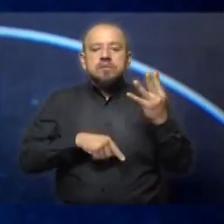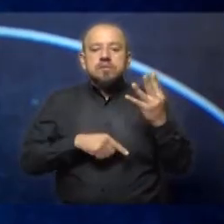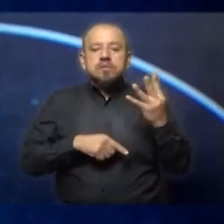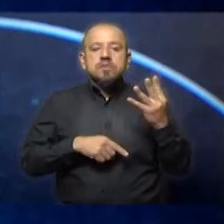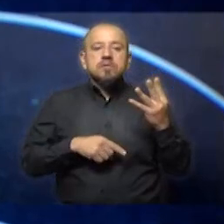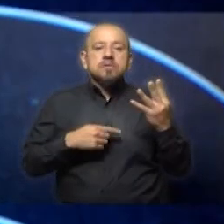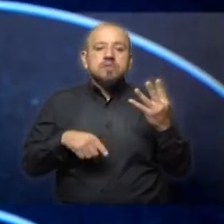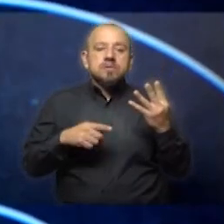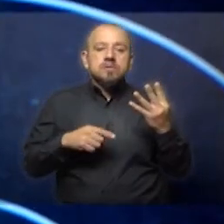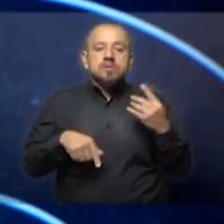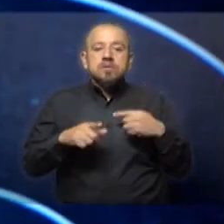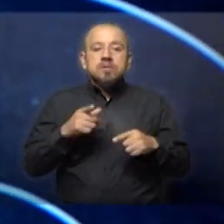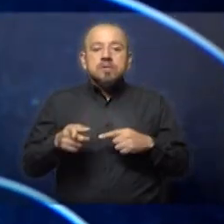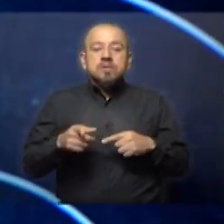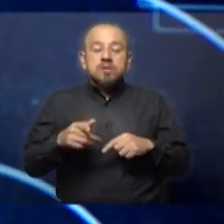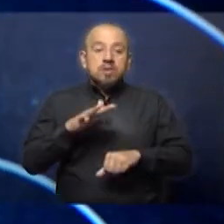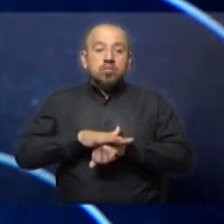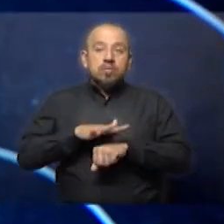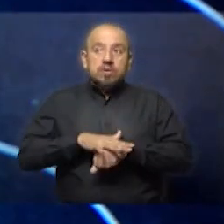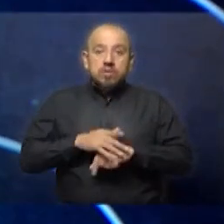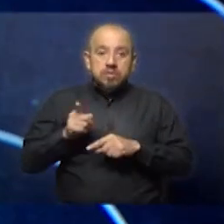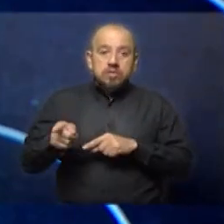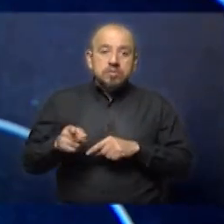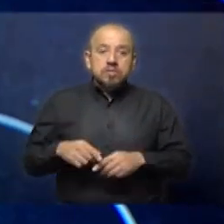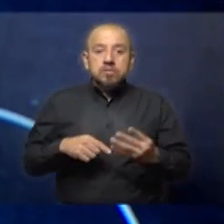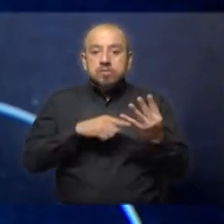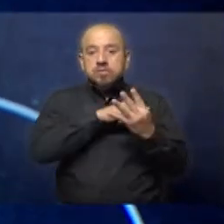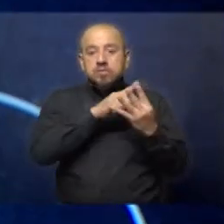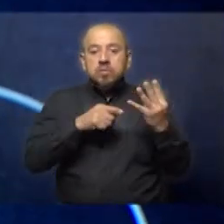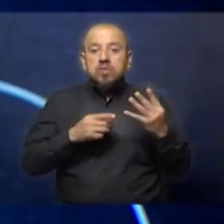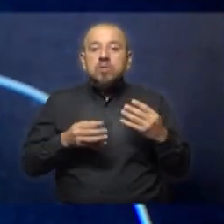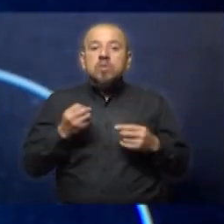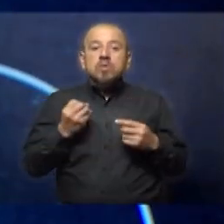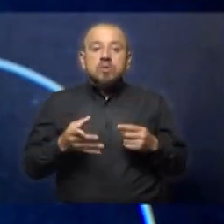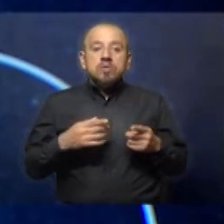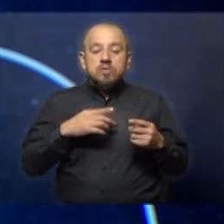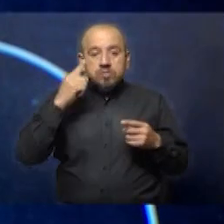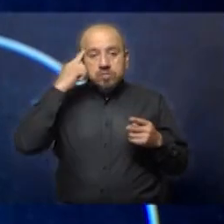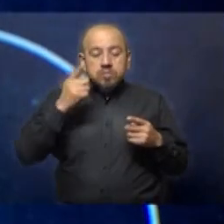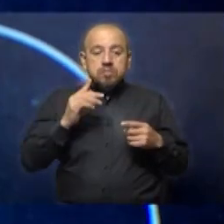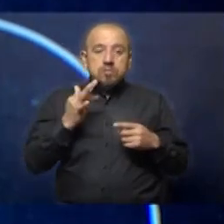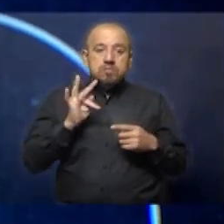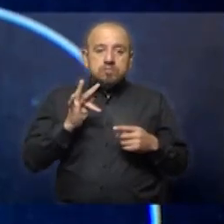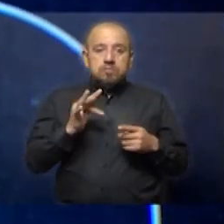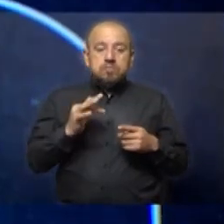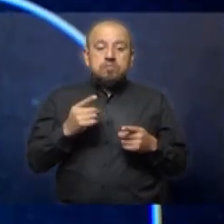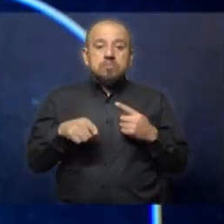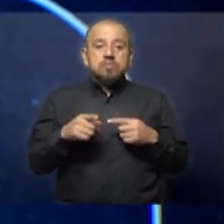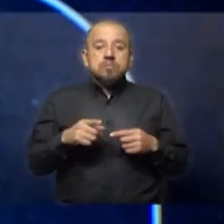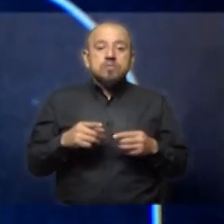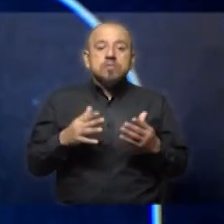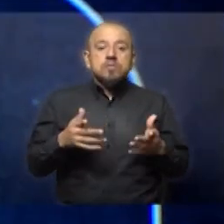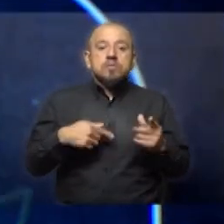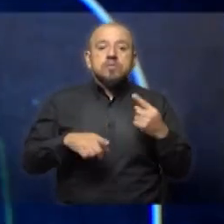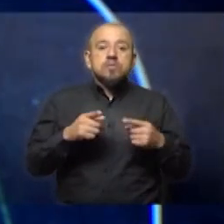para los cánones de la época estaba a favor de estos cuatro aspectos y por eso era un pensador feminista con